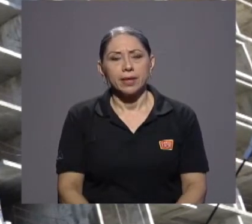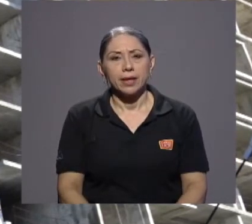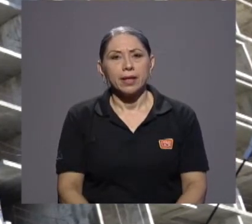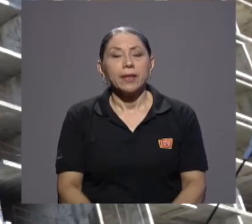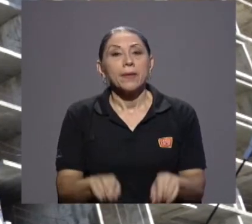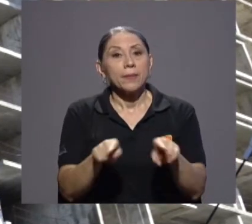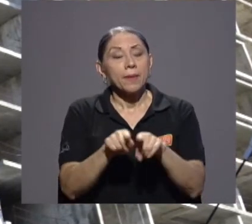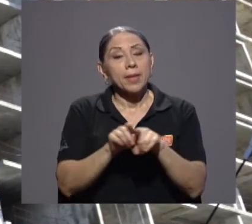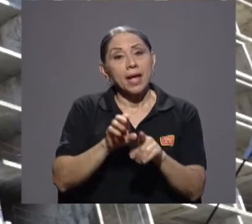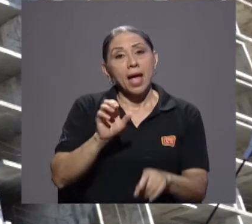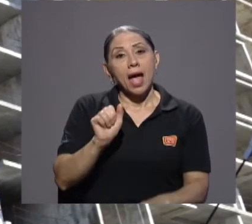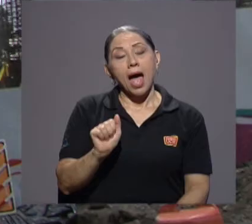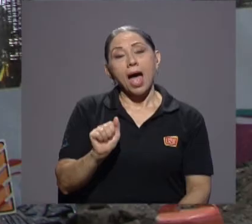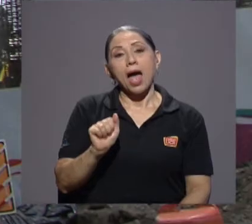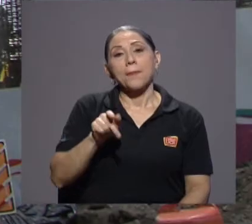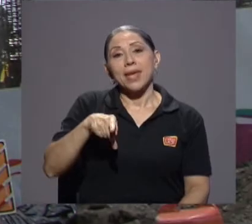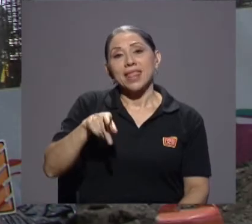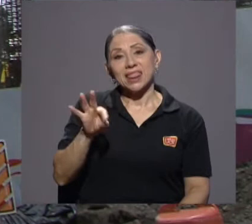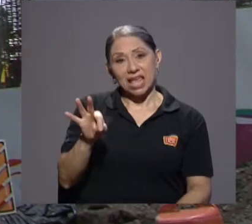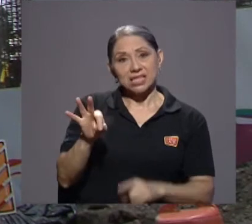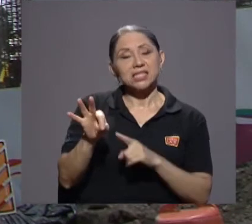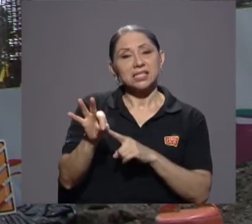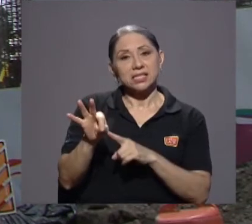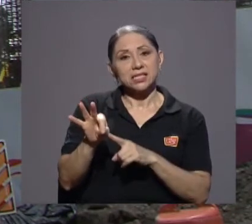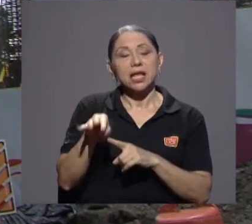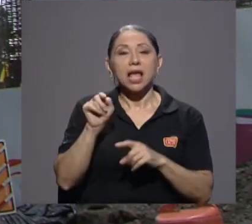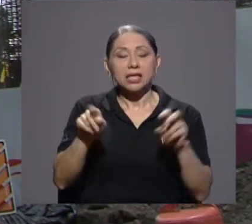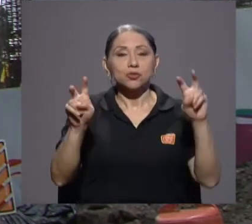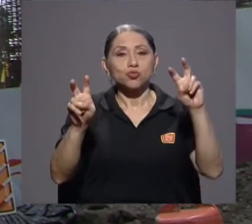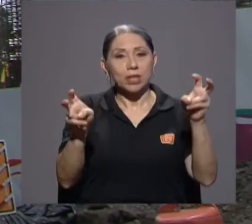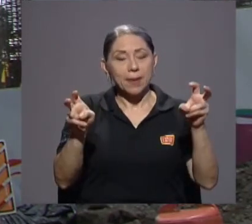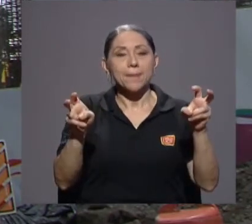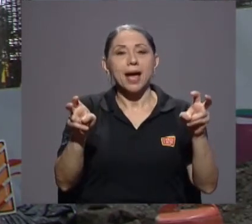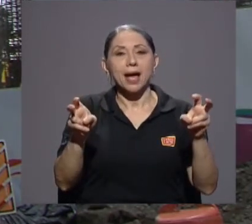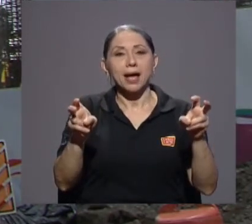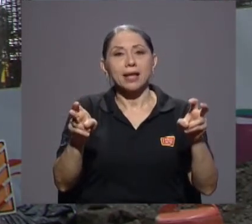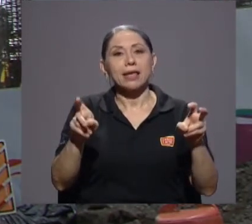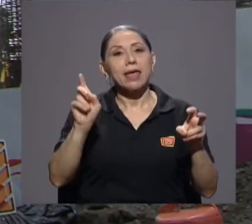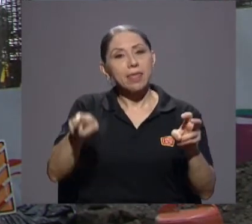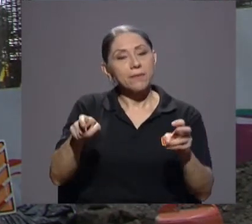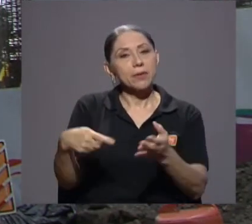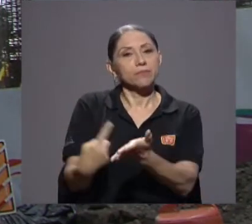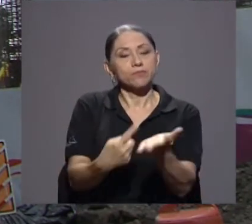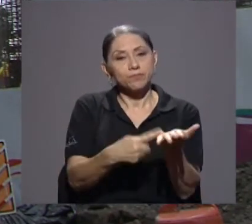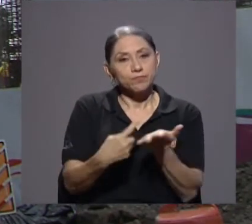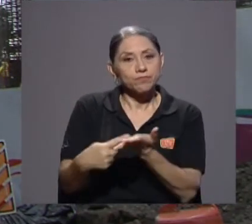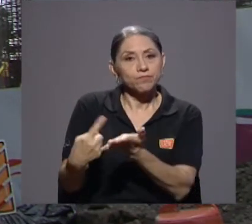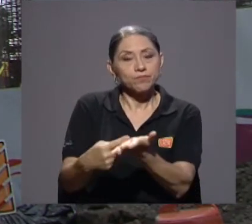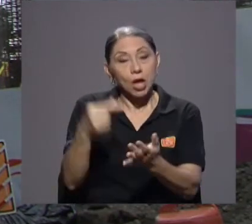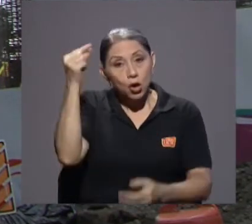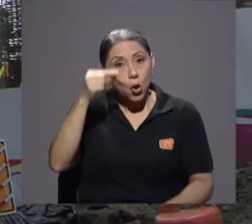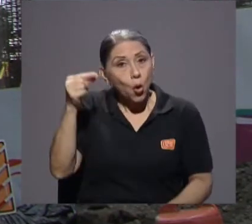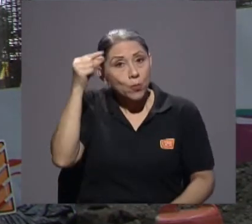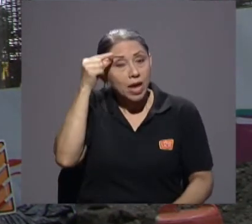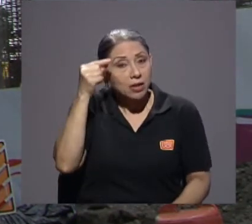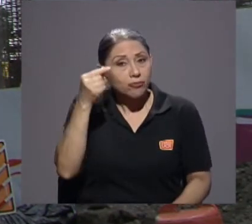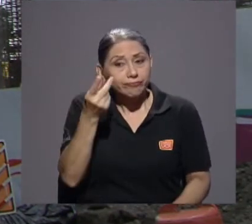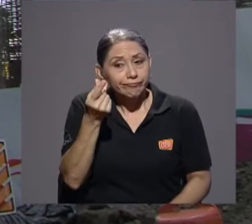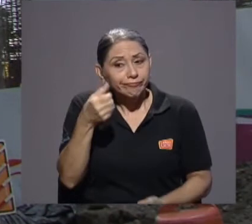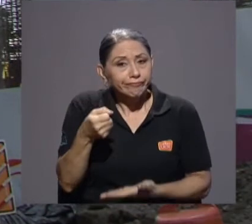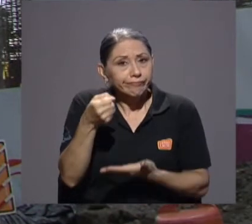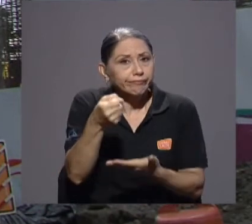APPs, sin duda, es un tema que tiene que ponerse en la mesa. El gobierno no tiene los fondos